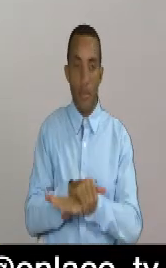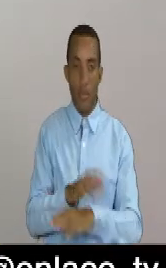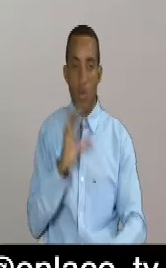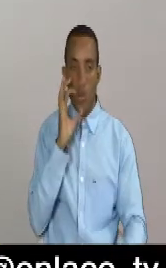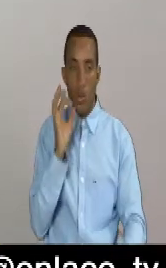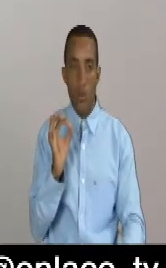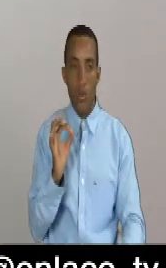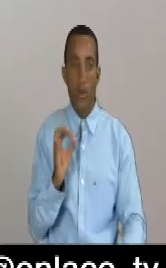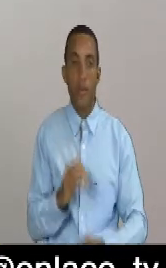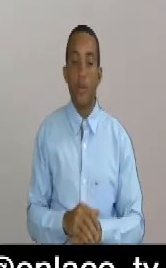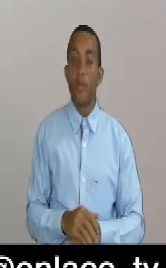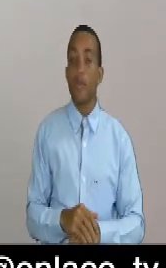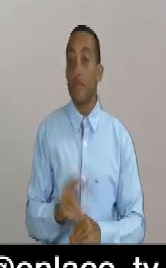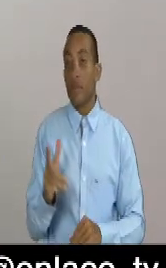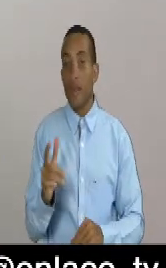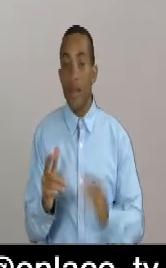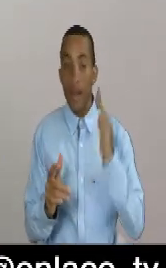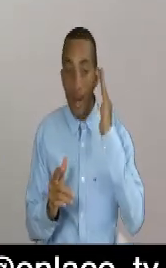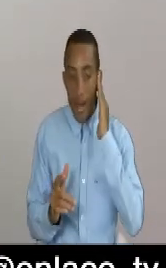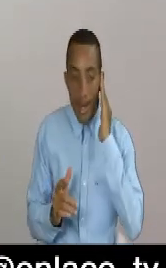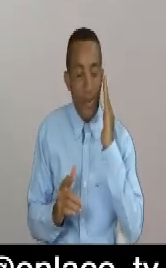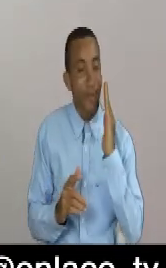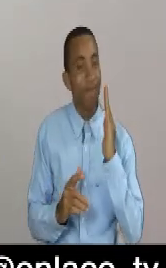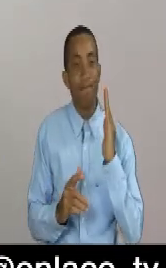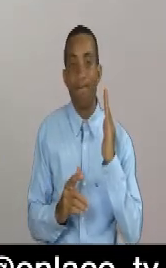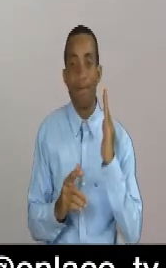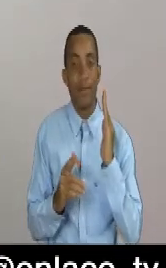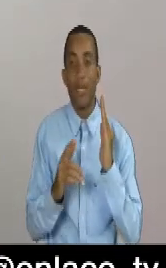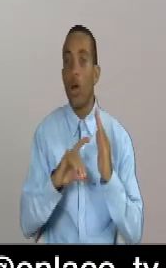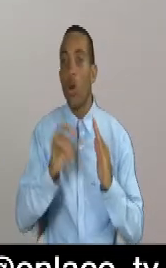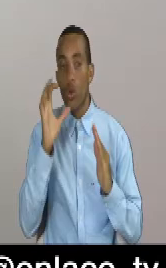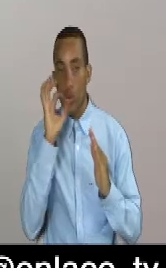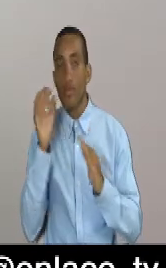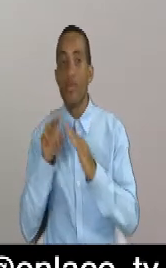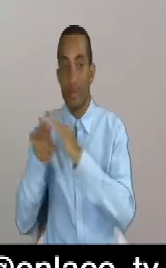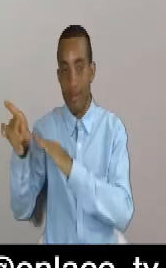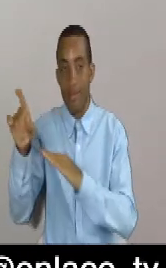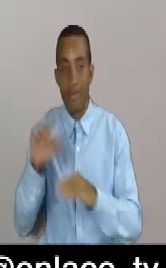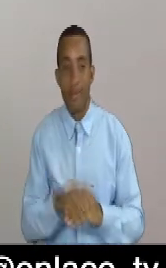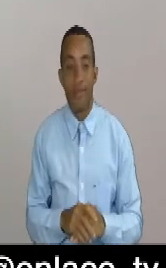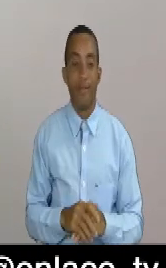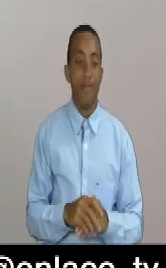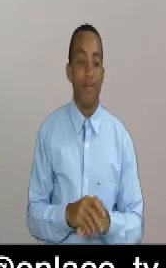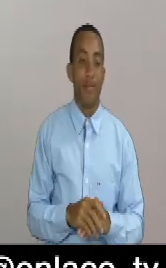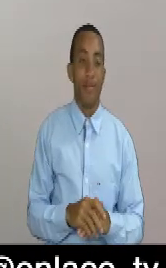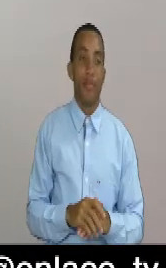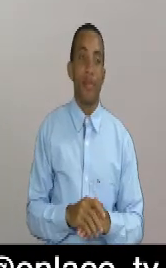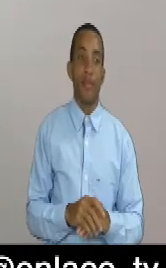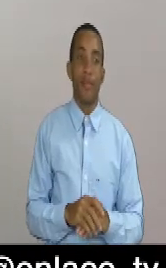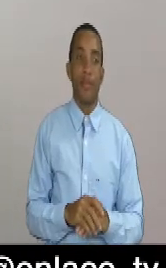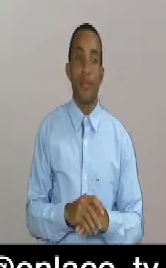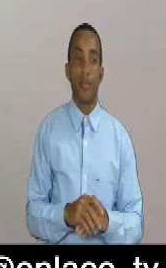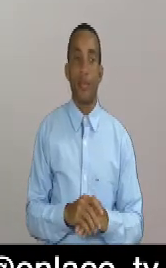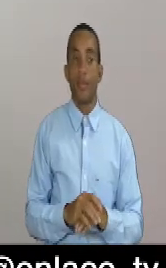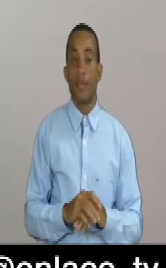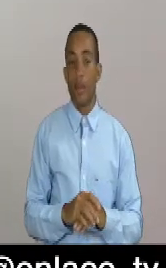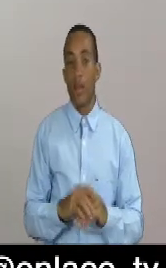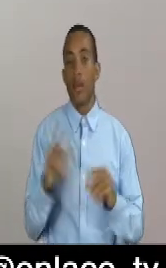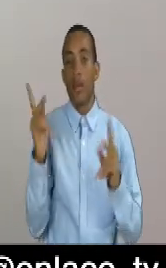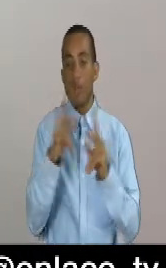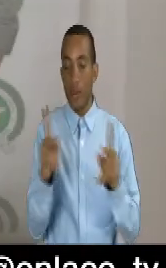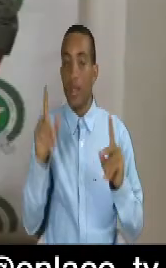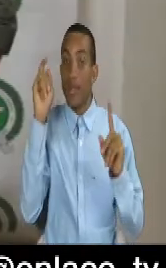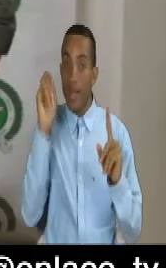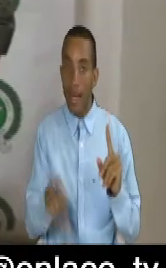No se logra la recuperación del elemento, pero entonces sí es importante señalar que las personas deben denunciar